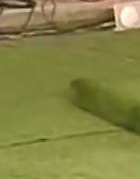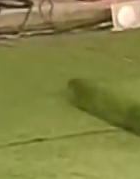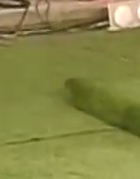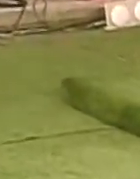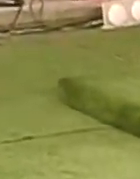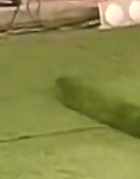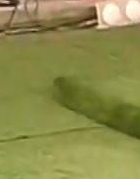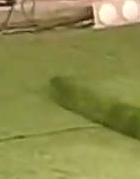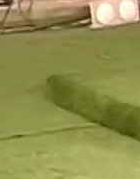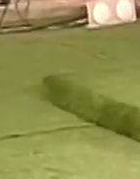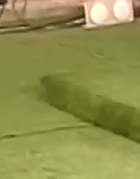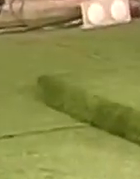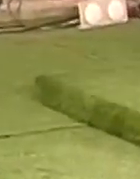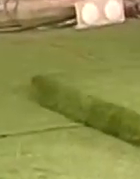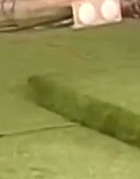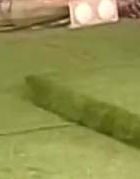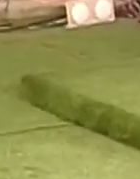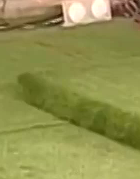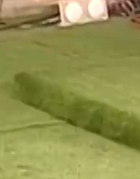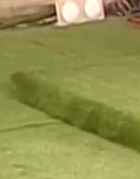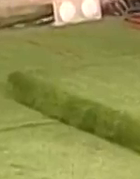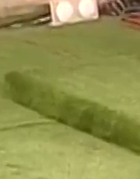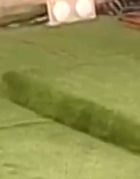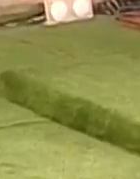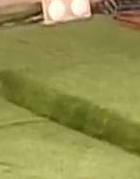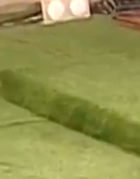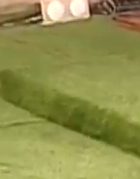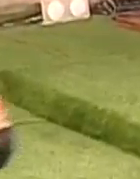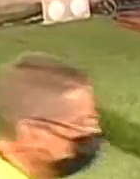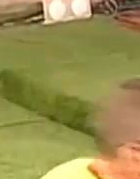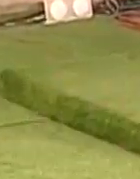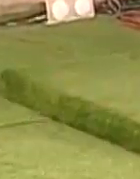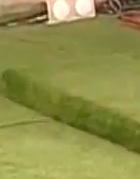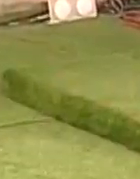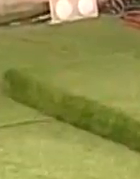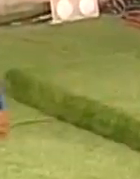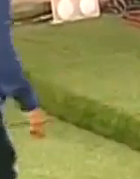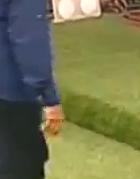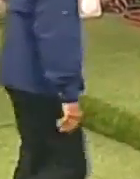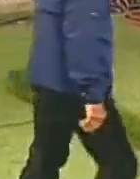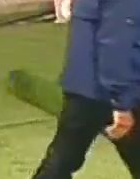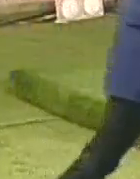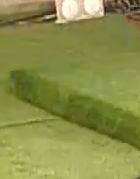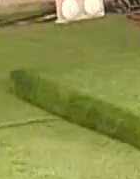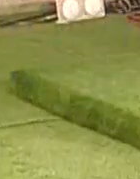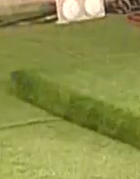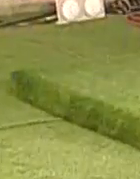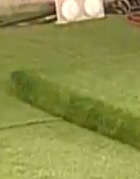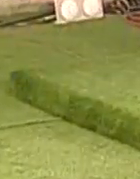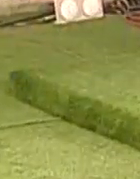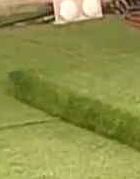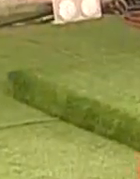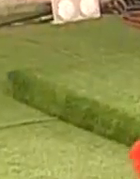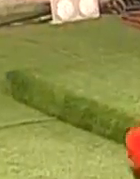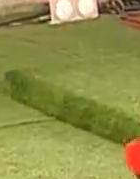Serrano, saludos para todo el equipo del alcalde Rainer Pulido,